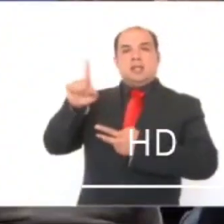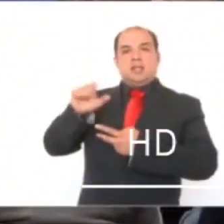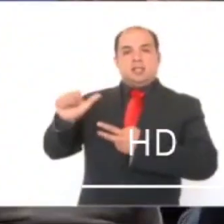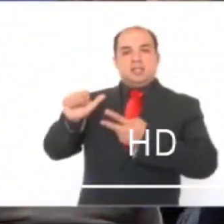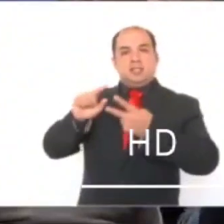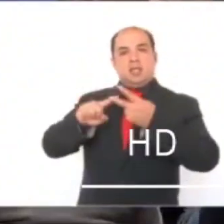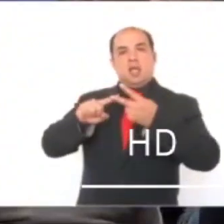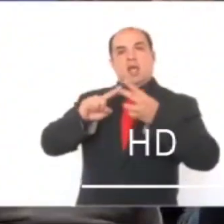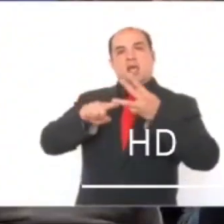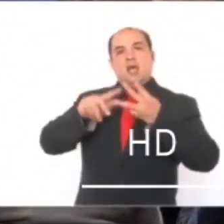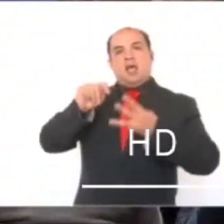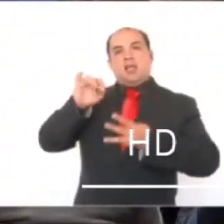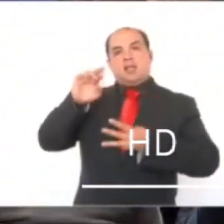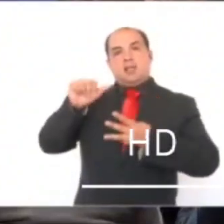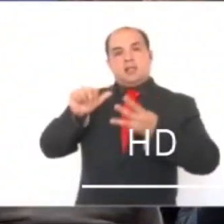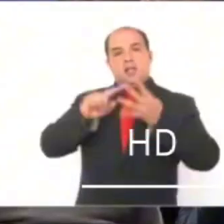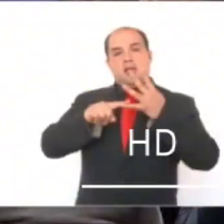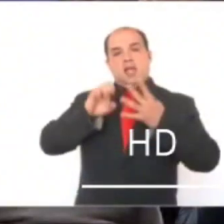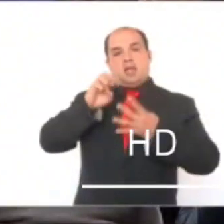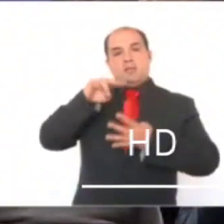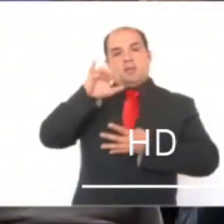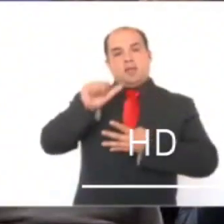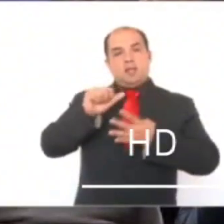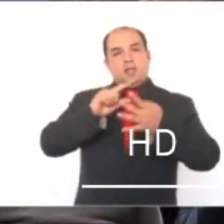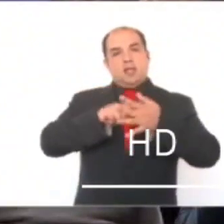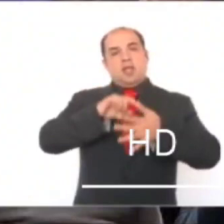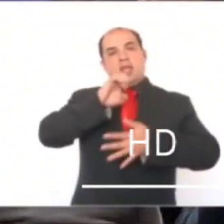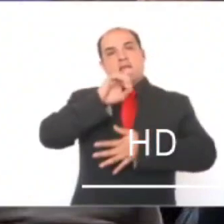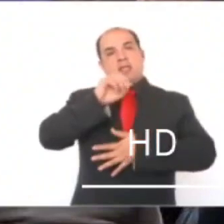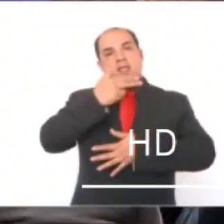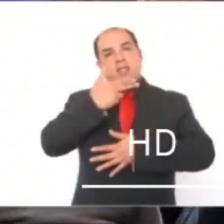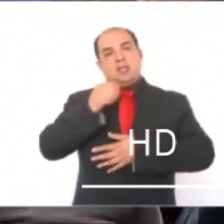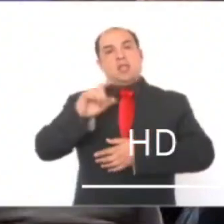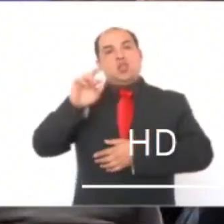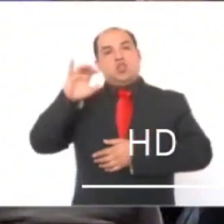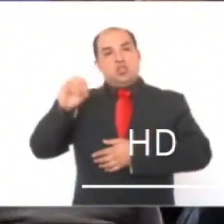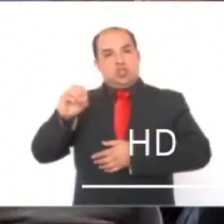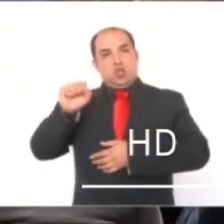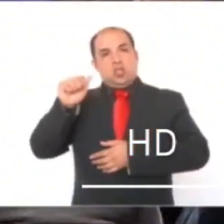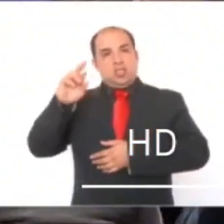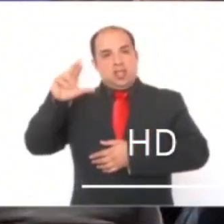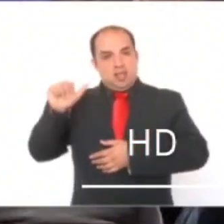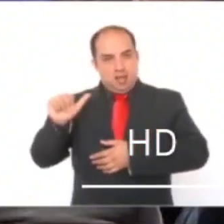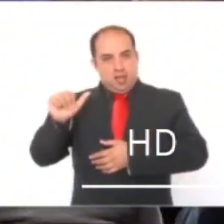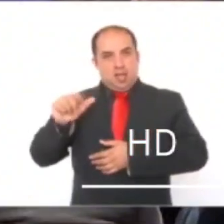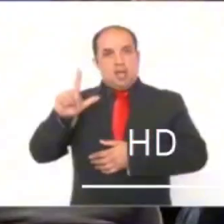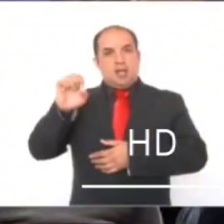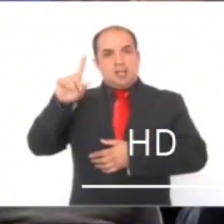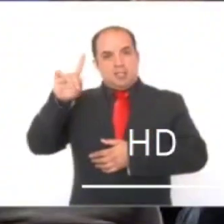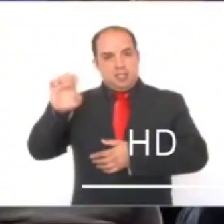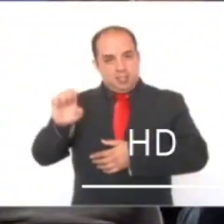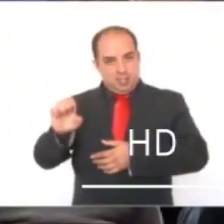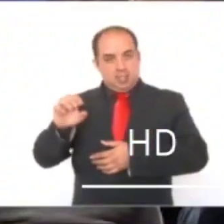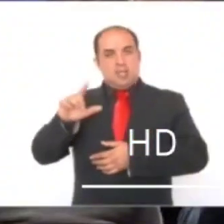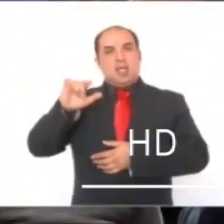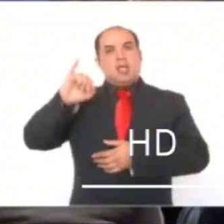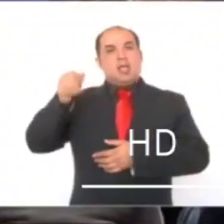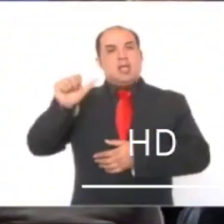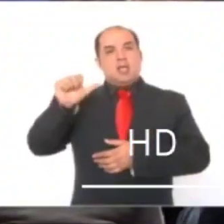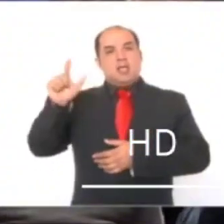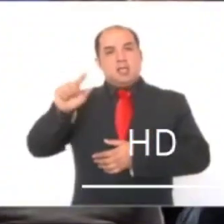a Tania, Emilia, Edith, Rocío, Sandra, Leslie, Yasmín,